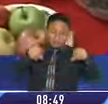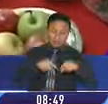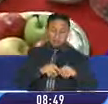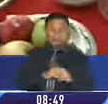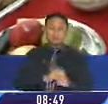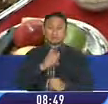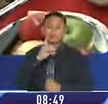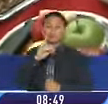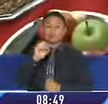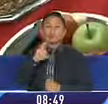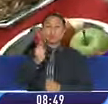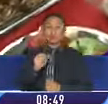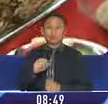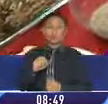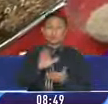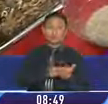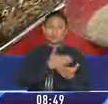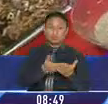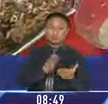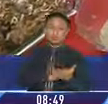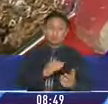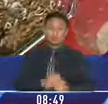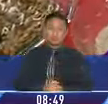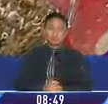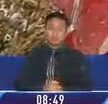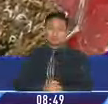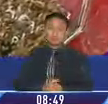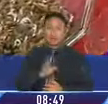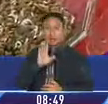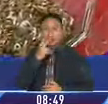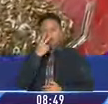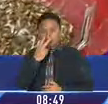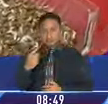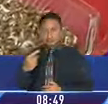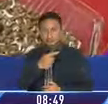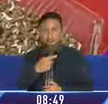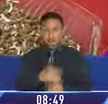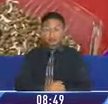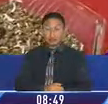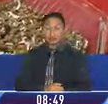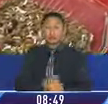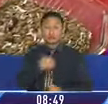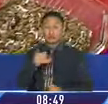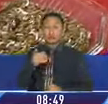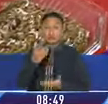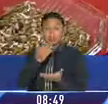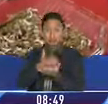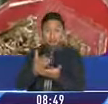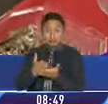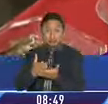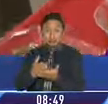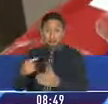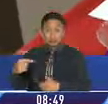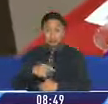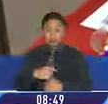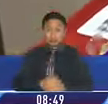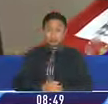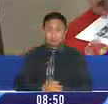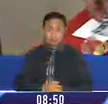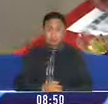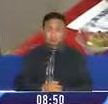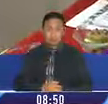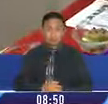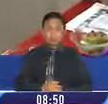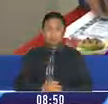de mantequilla. Exacto. A ver, vamos a hacer una dona. Mientras ustedes van a hacer el burrito, yo voy a hacer una dona. Y ahí